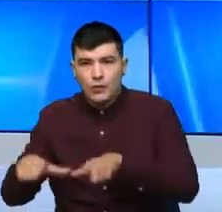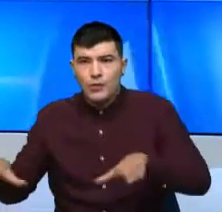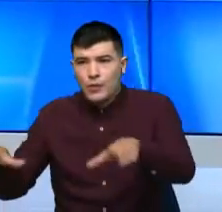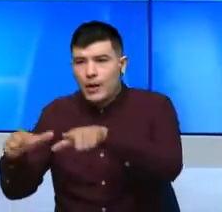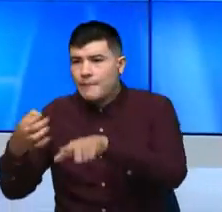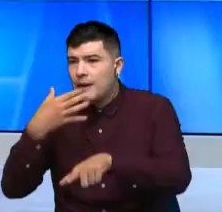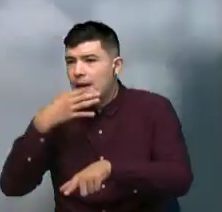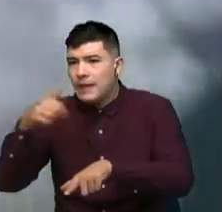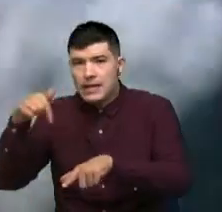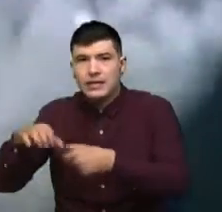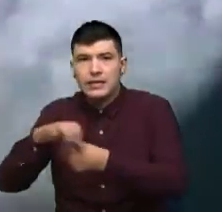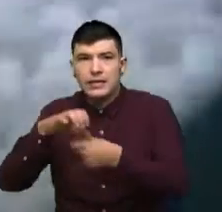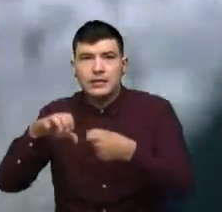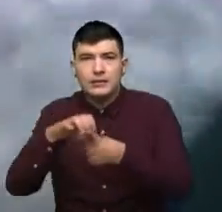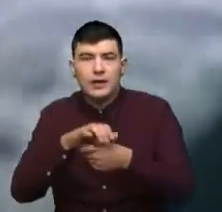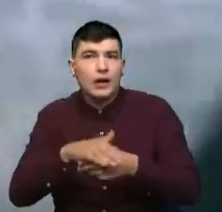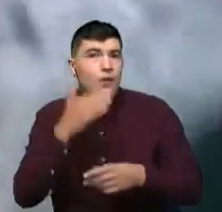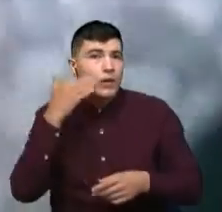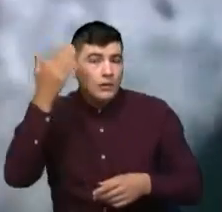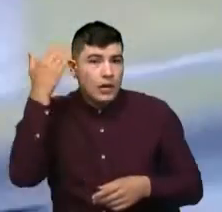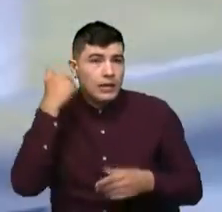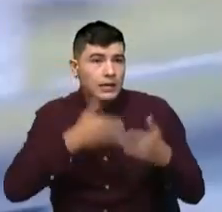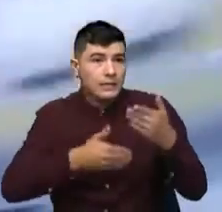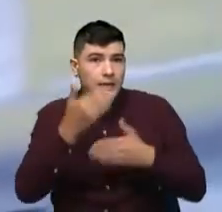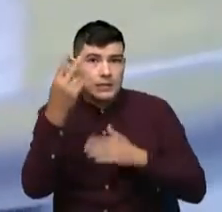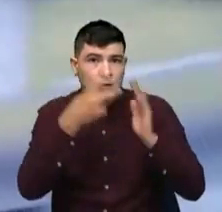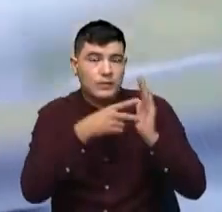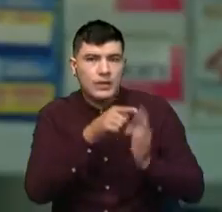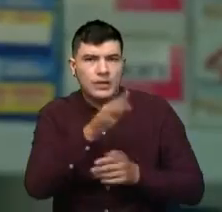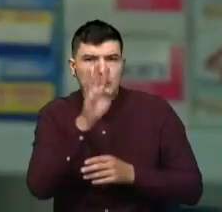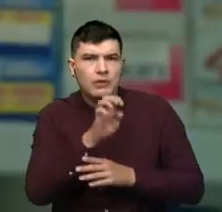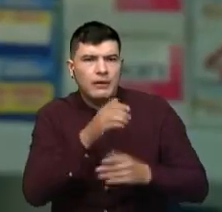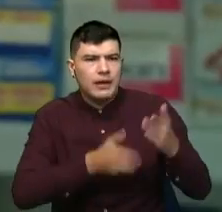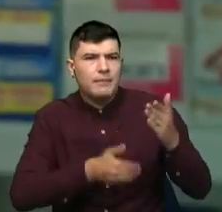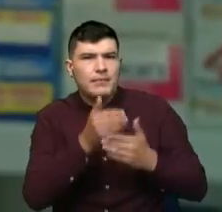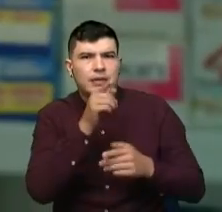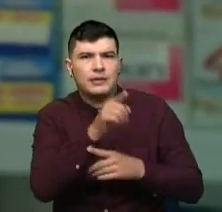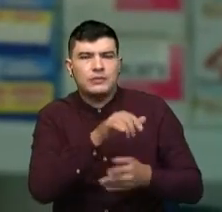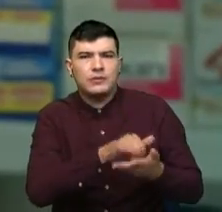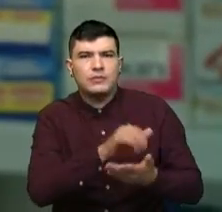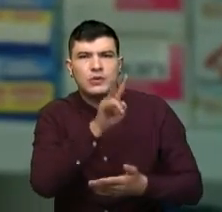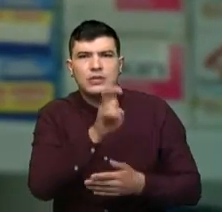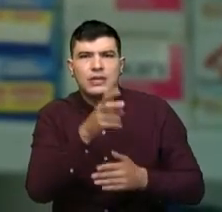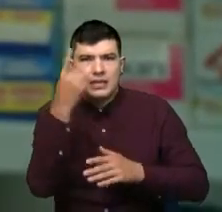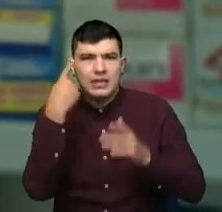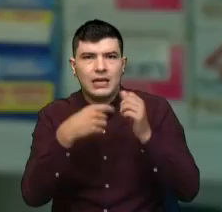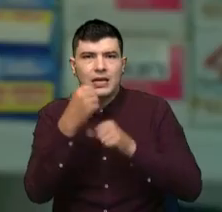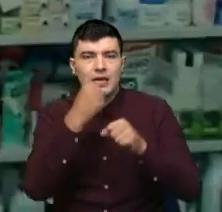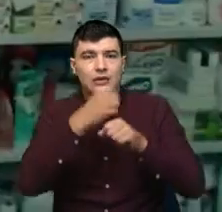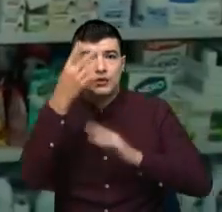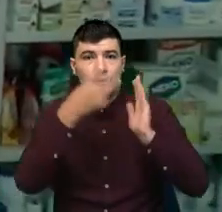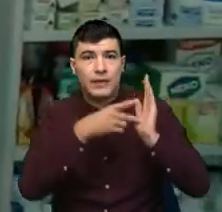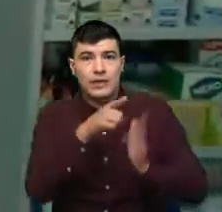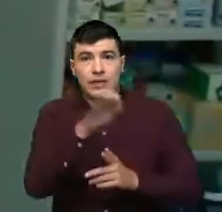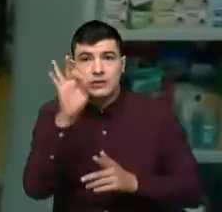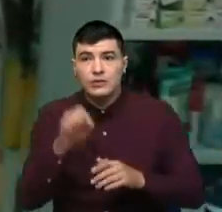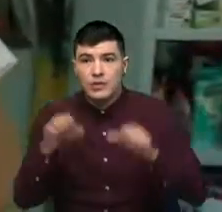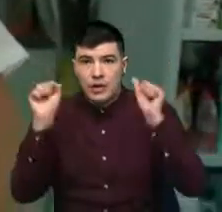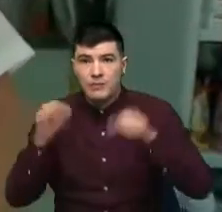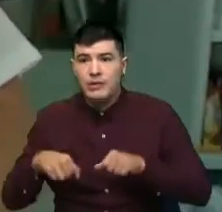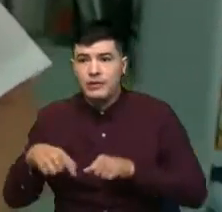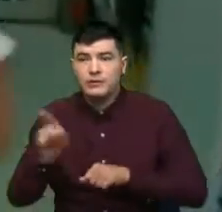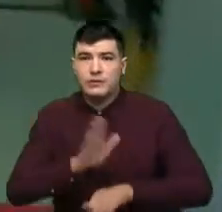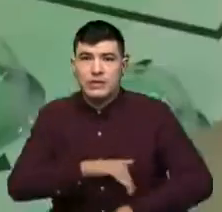de la ciudad a inicios del 2019 empezó a regir la circular 7 de 2018 aprobada por el ministerio de salud